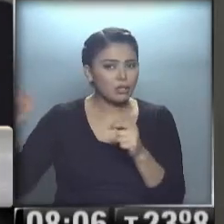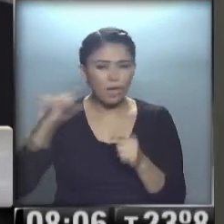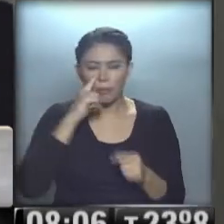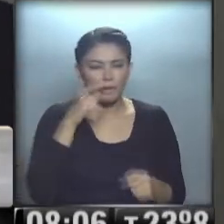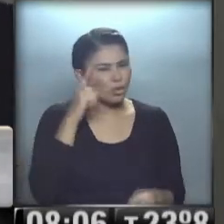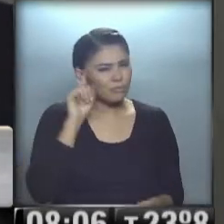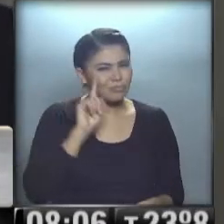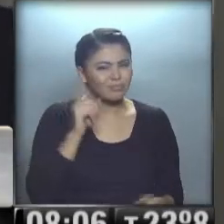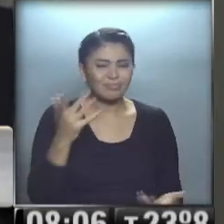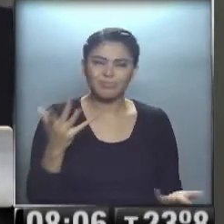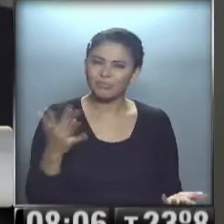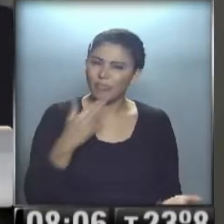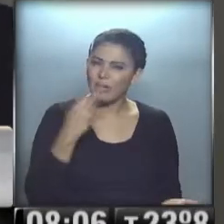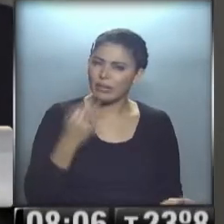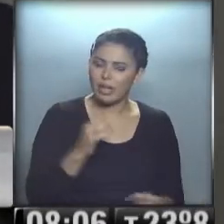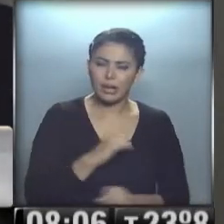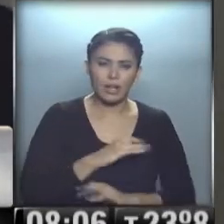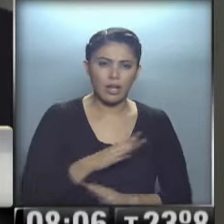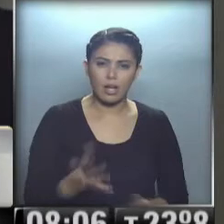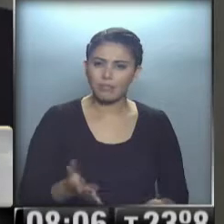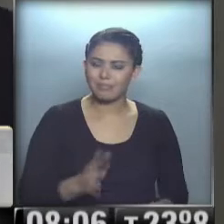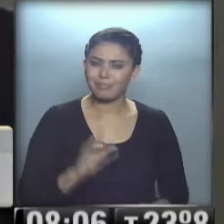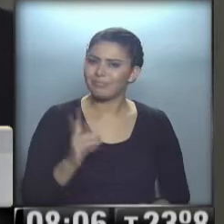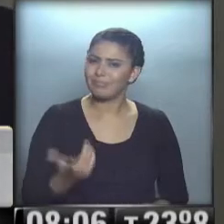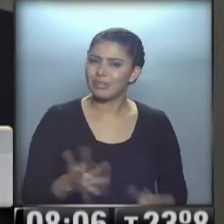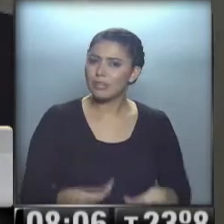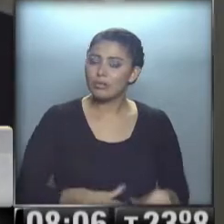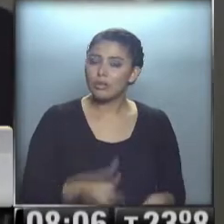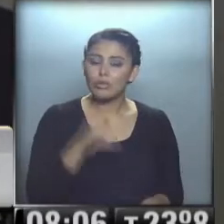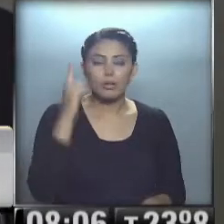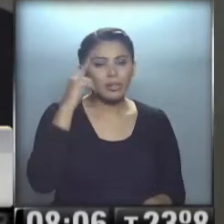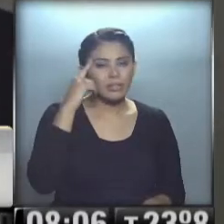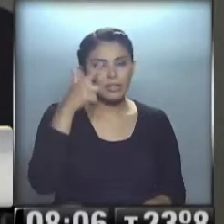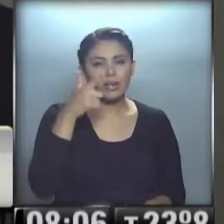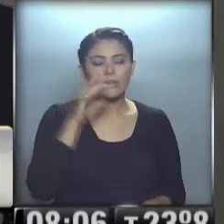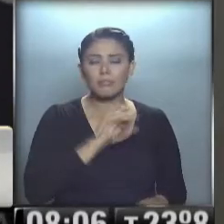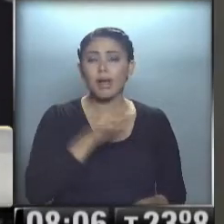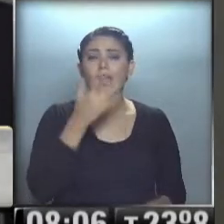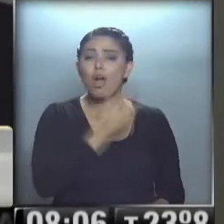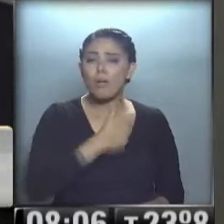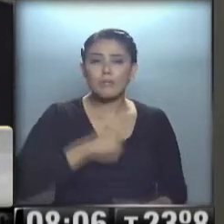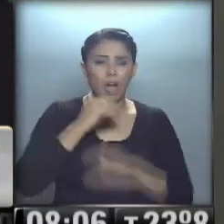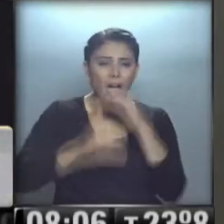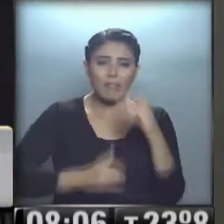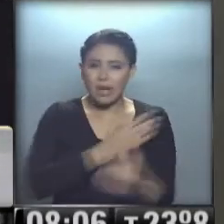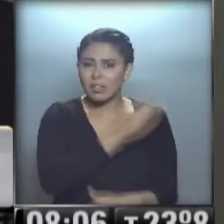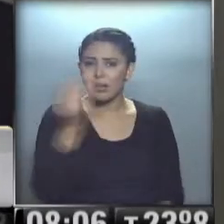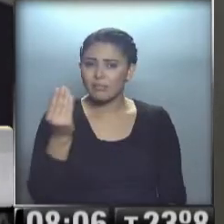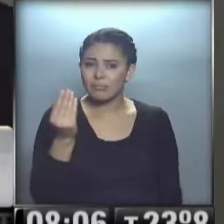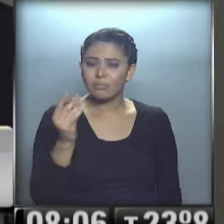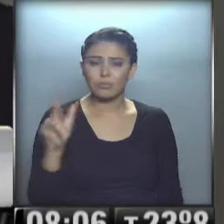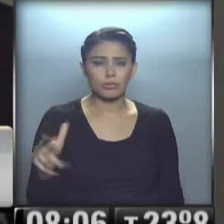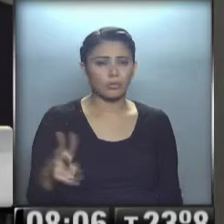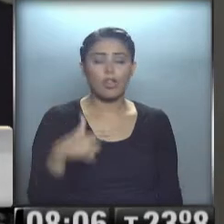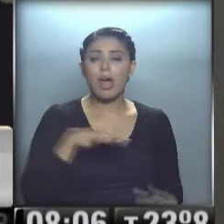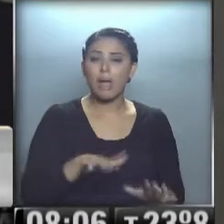la verdad que es muy grave para nosotros la situación creemos que es lamentable que el gobierno haya avanzado y nosotros esperamos que el